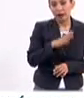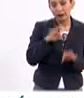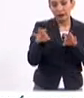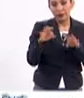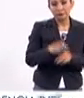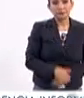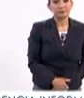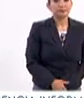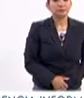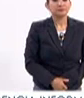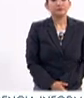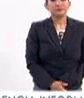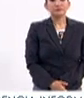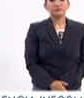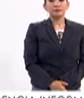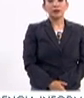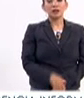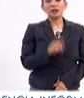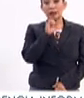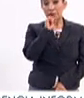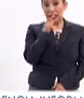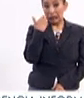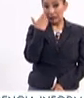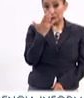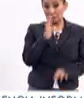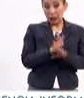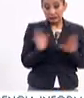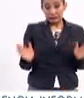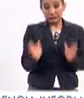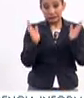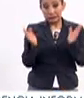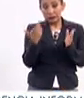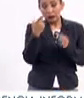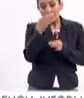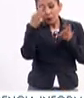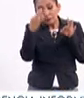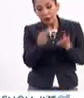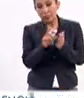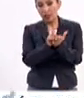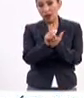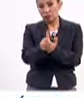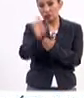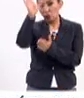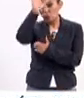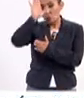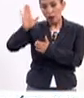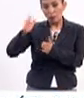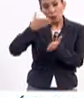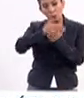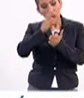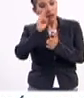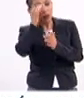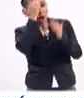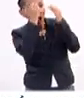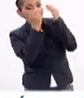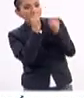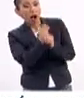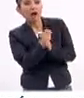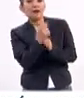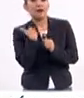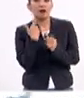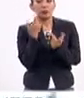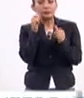estemos trabajando, y como una de las intenciones es promover el ejercicio efectivo de derechos culturales de todas y todos,